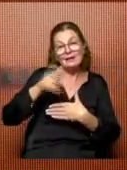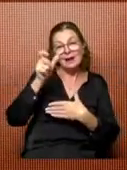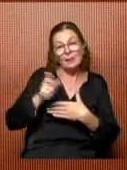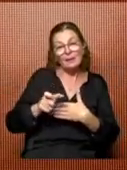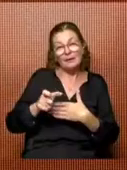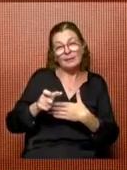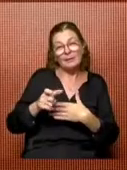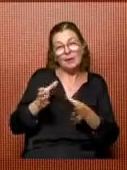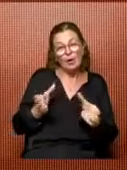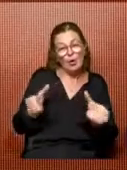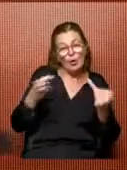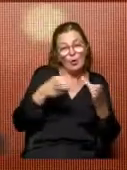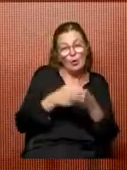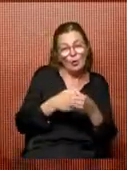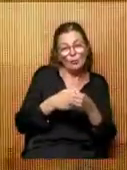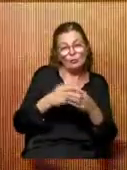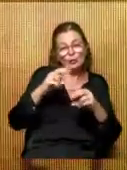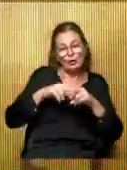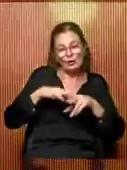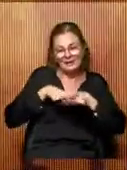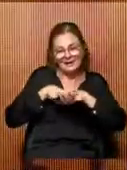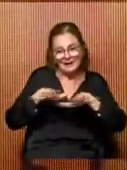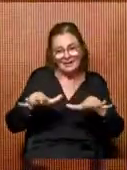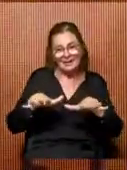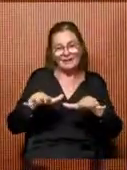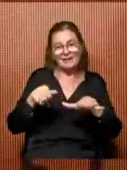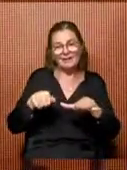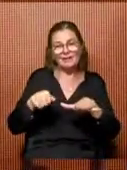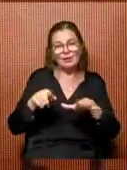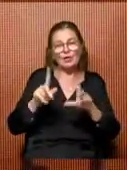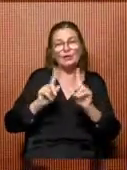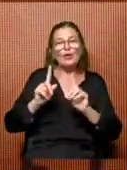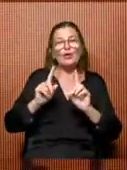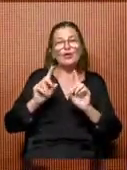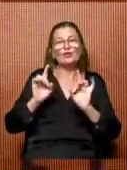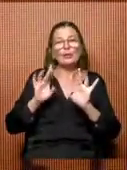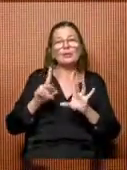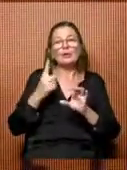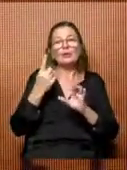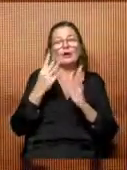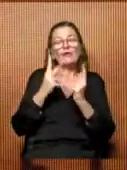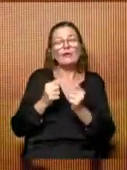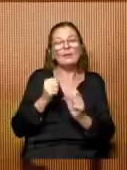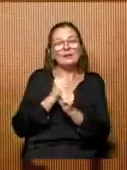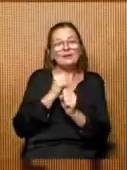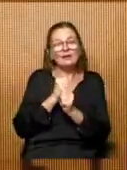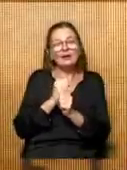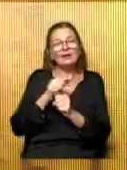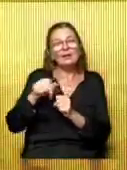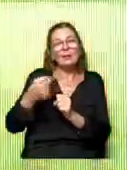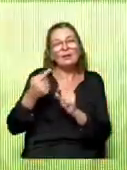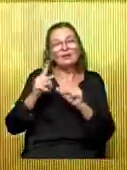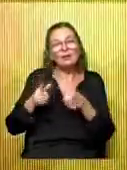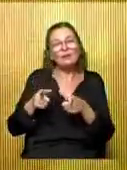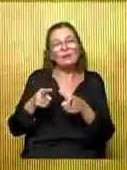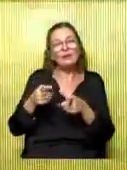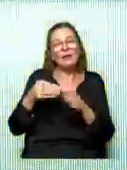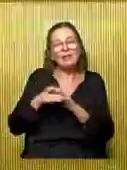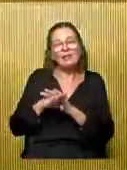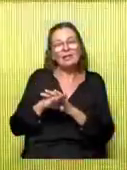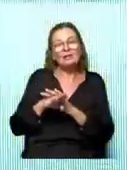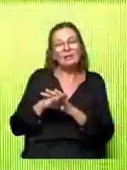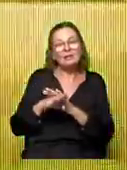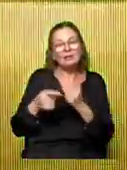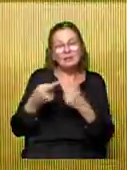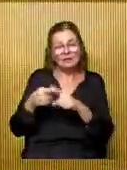construir comunidad, construir redes. Y eso era no solo una forma de trabajar, sino que era después también, estaba dentro de la caja de